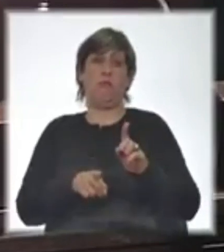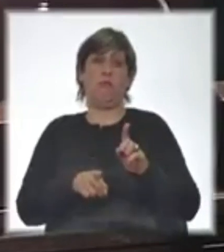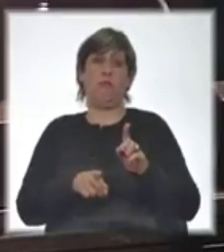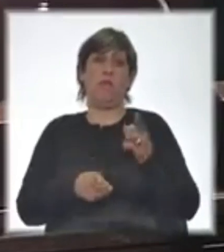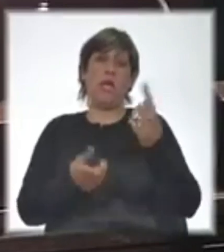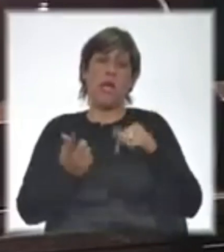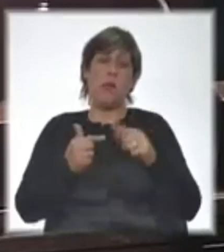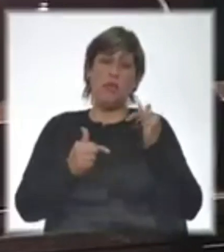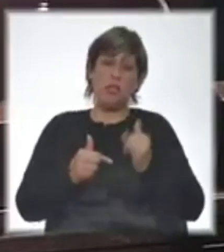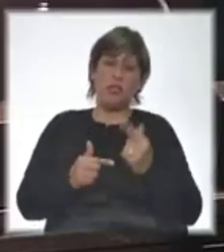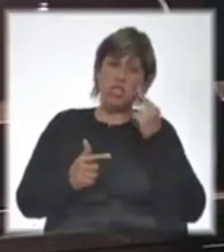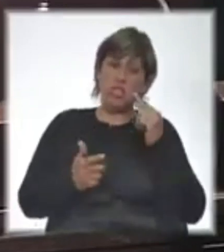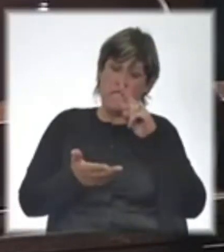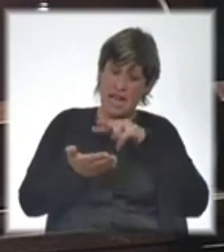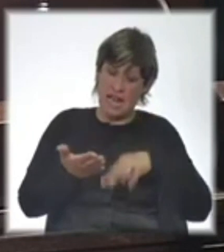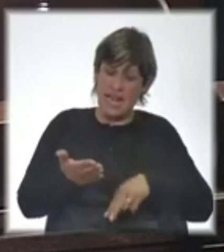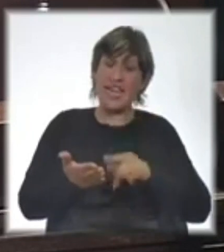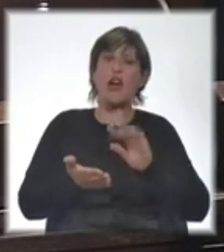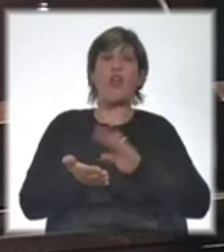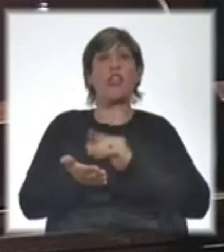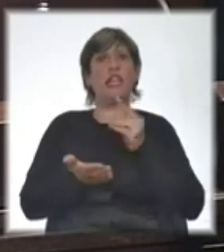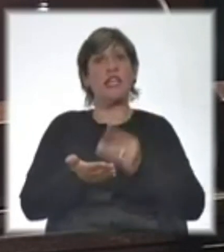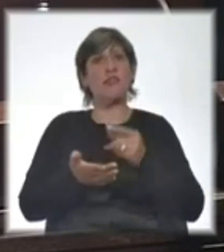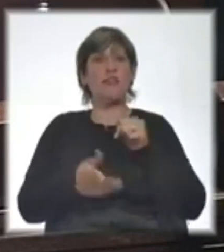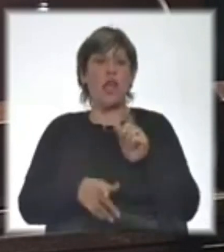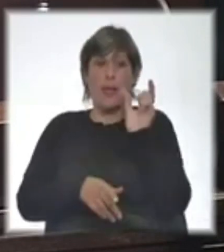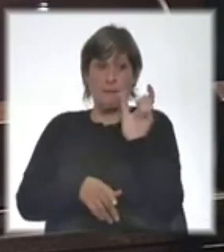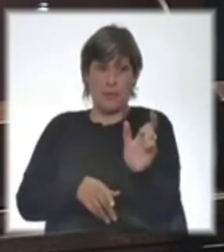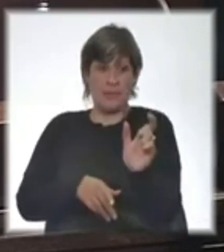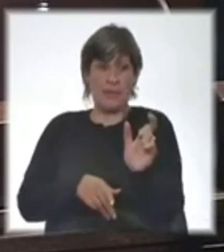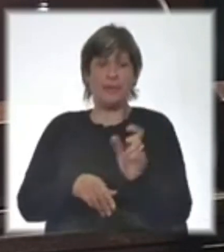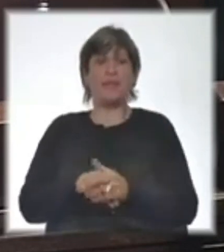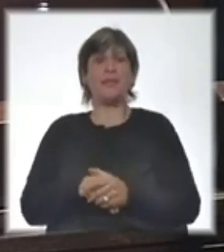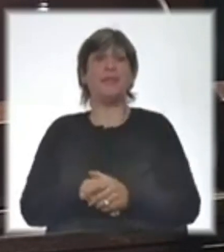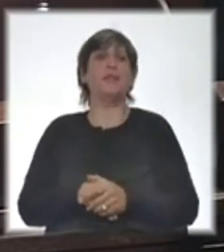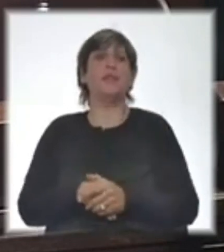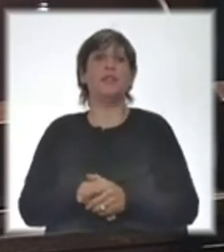Pero si yo leo la definición del vocablo,